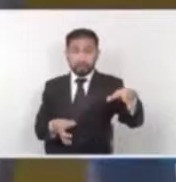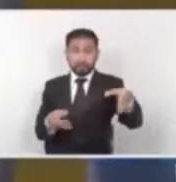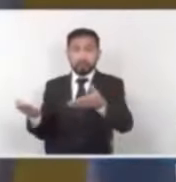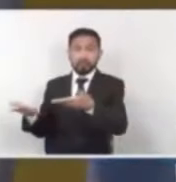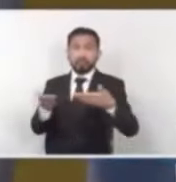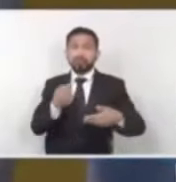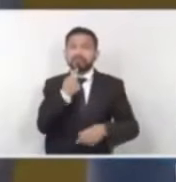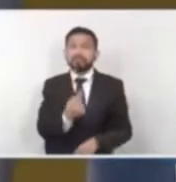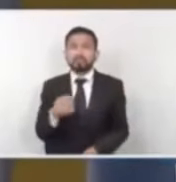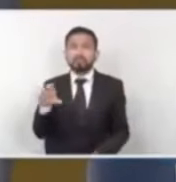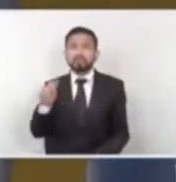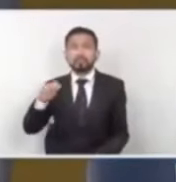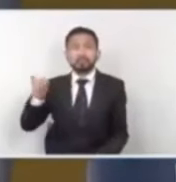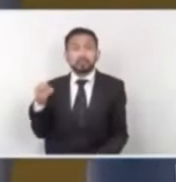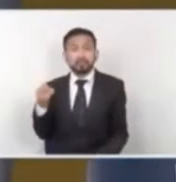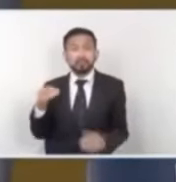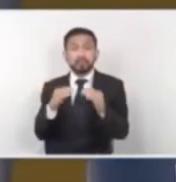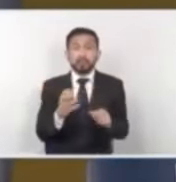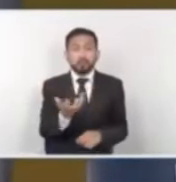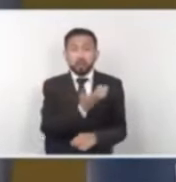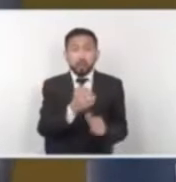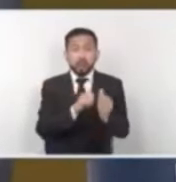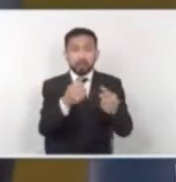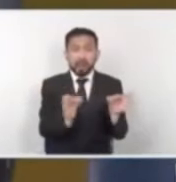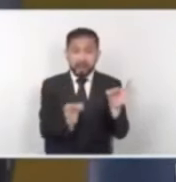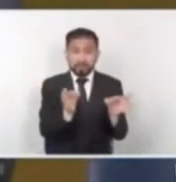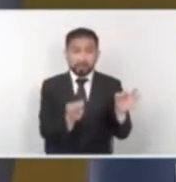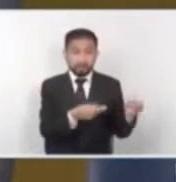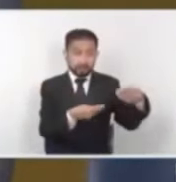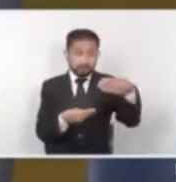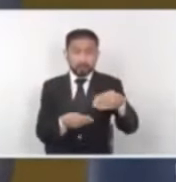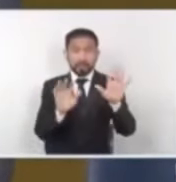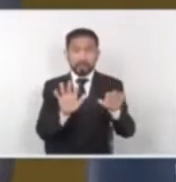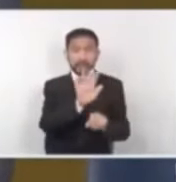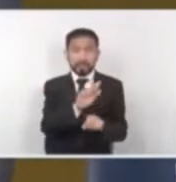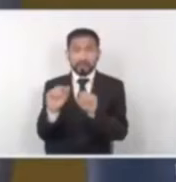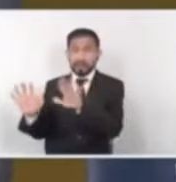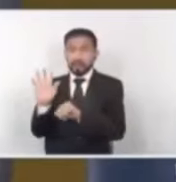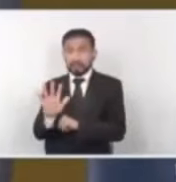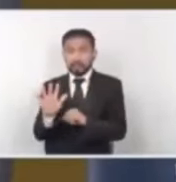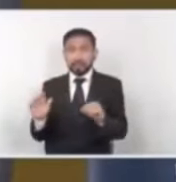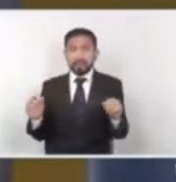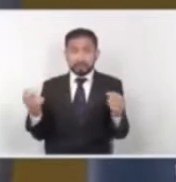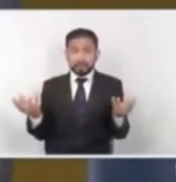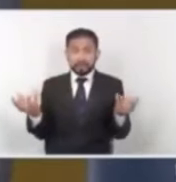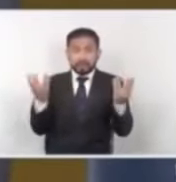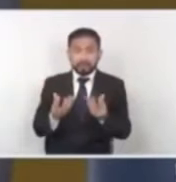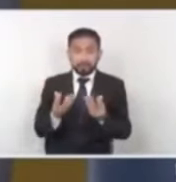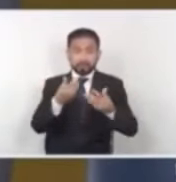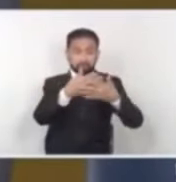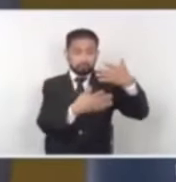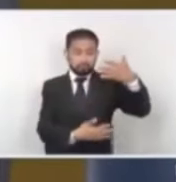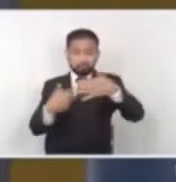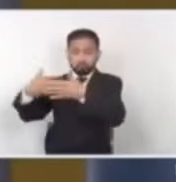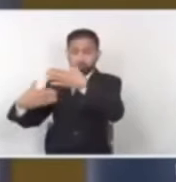envía el cnj y fedes son 15 profesionales y y 15 profesionales